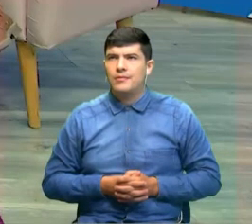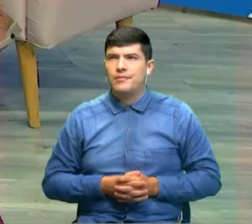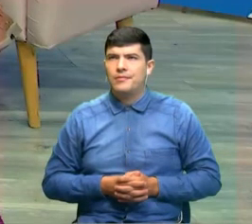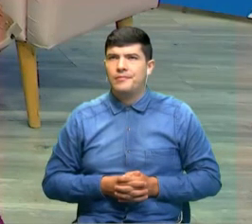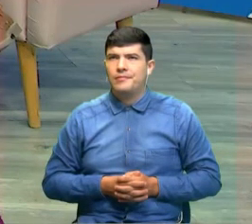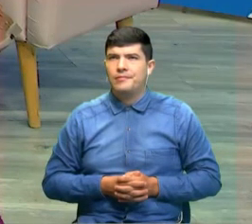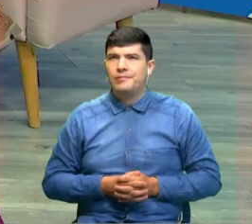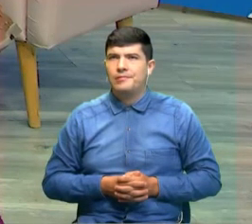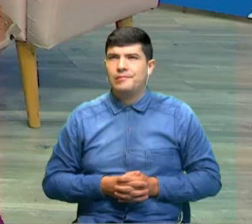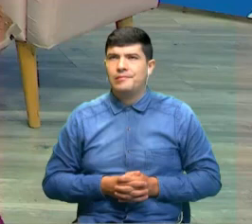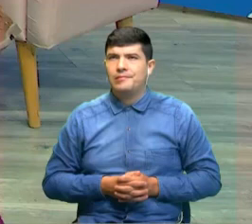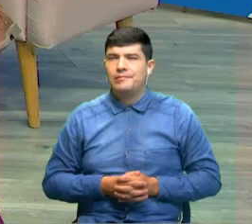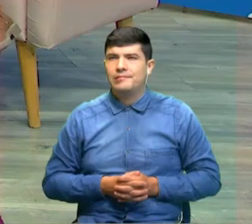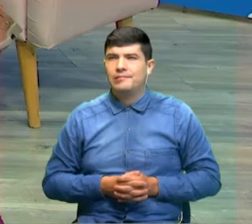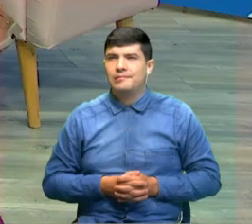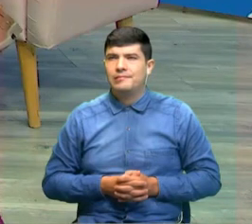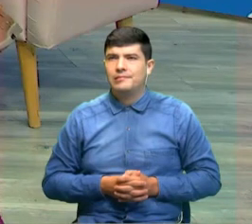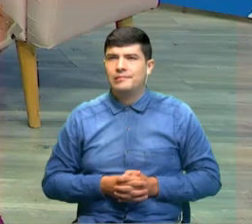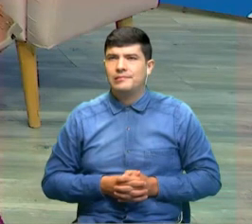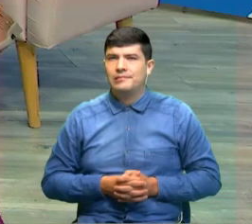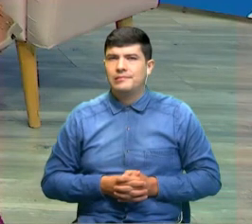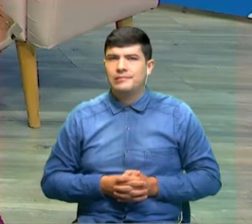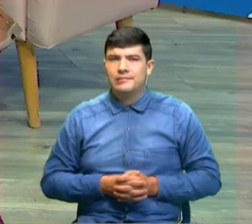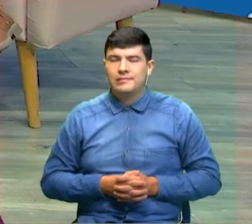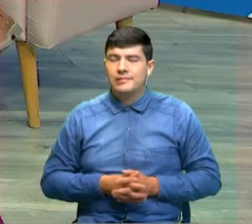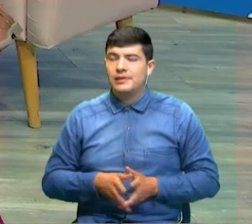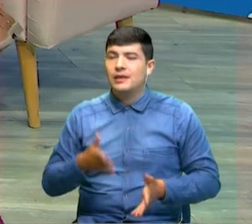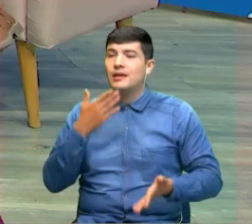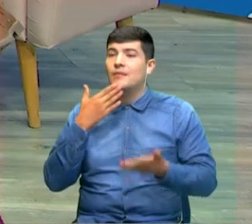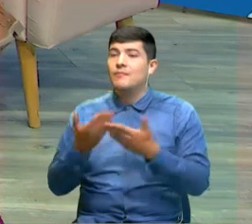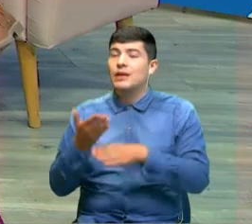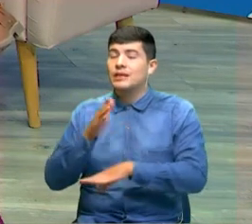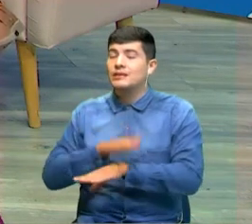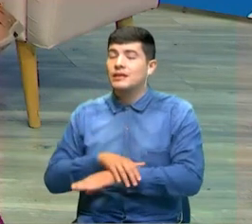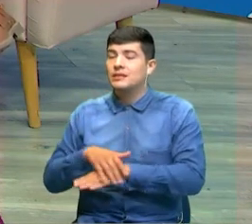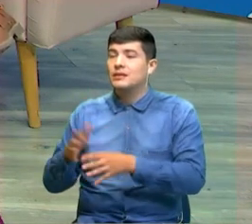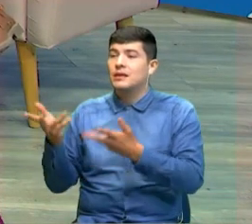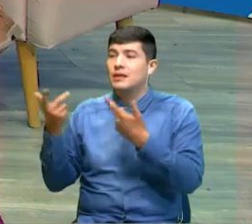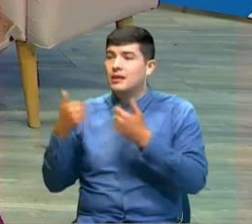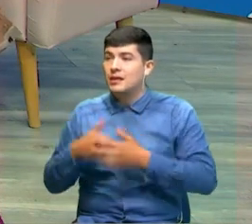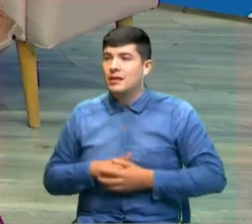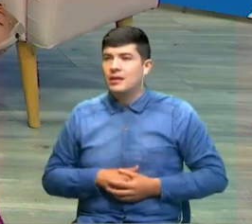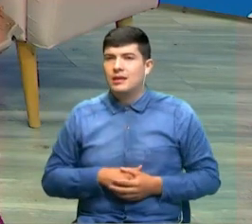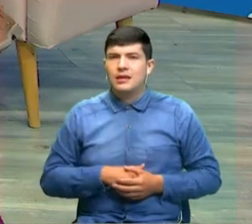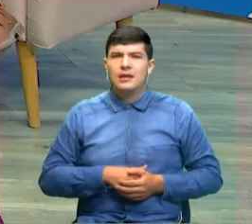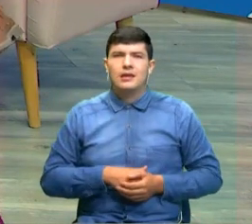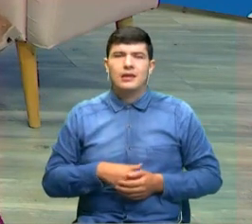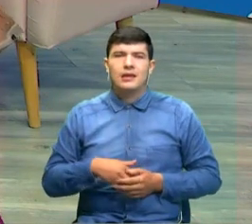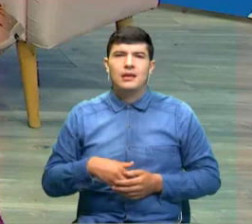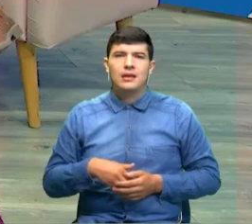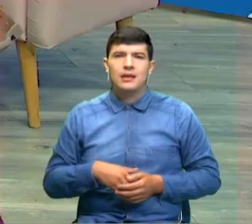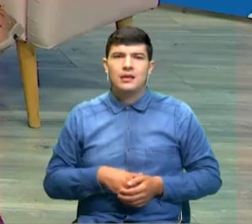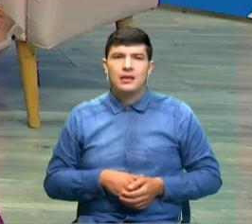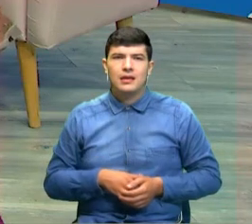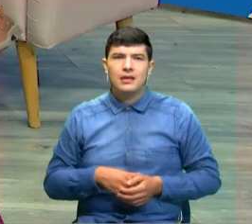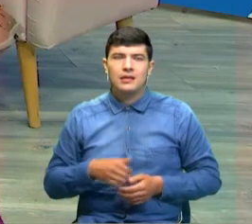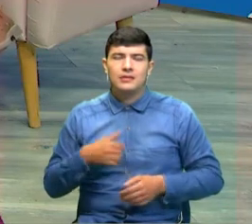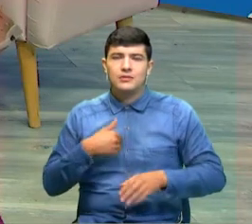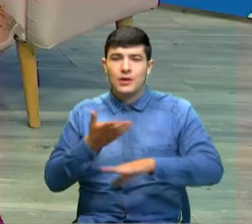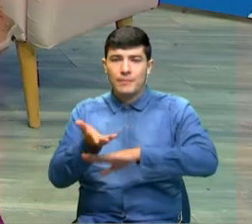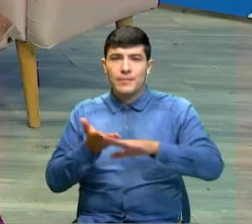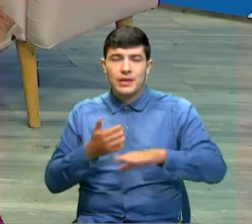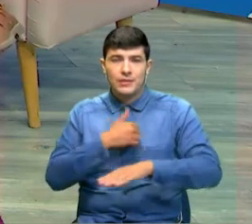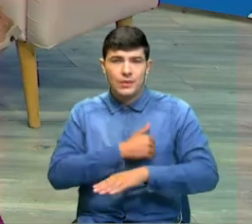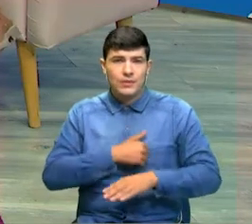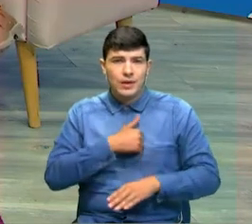¿me puede repetir la inquietud? Sí. Buenas tardes. ¿Cómo le va? Cuéntenos. Muy bien. Es para pedirle un favor que